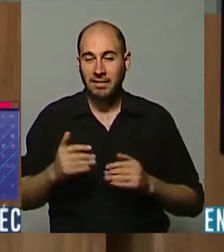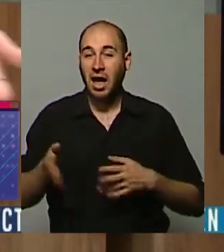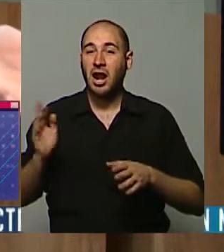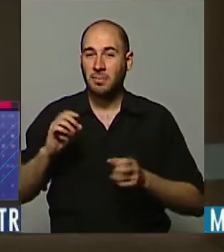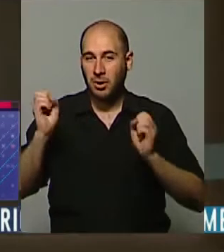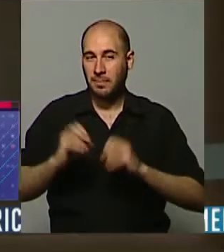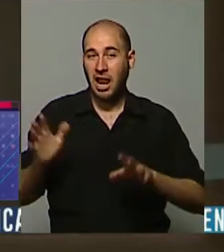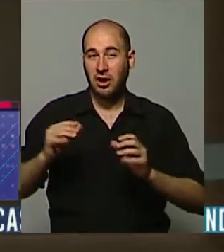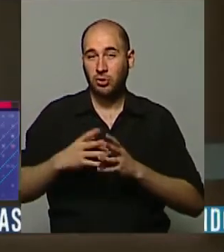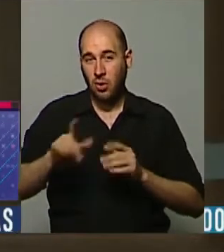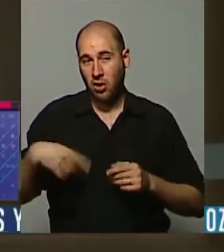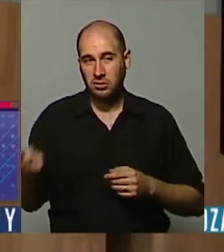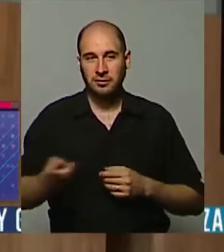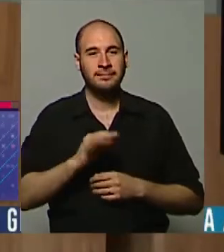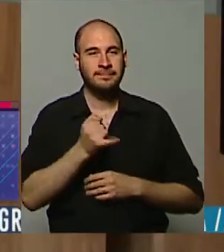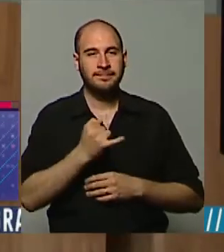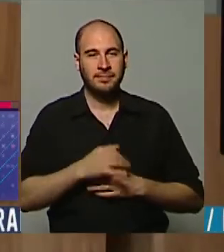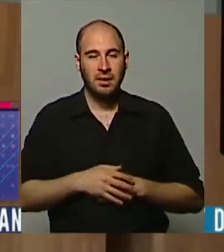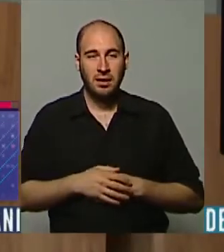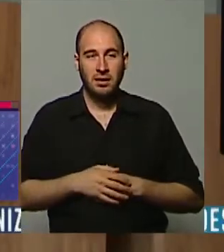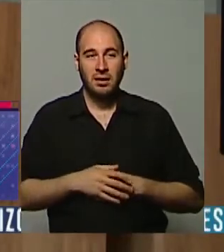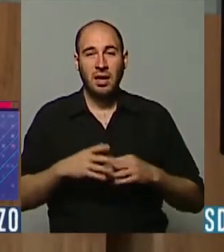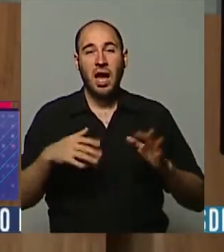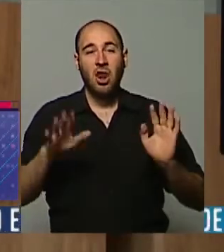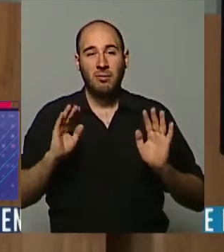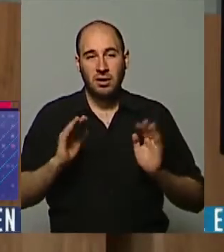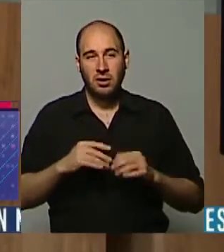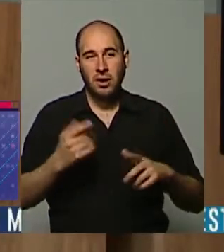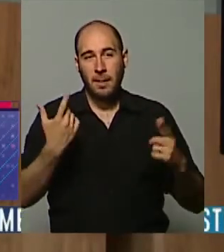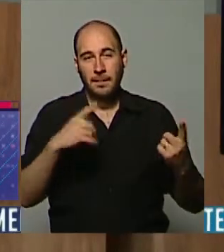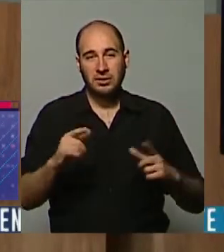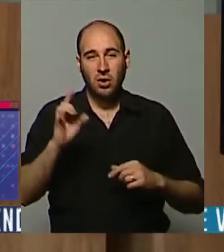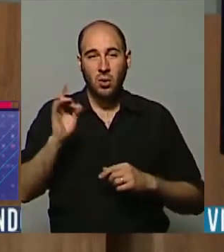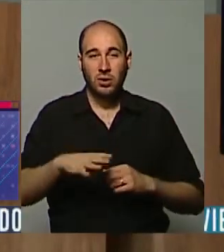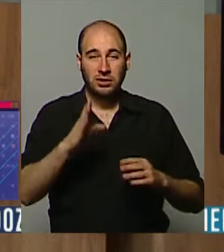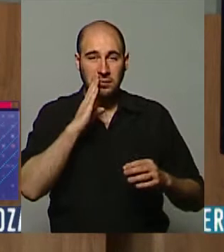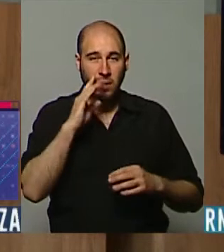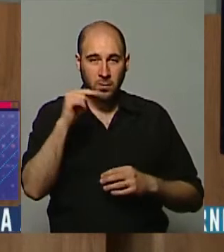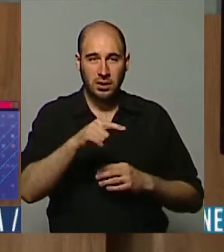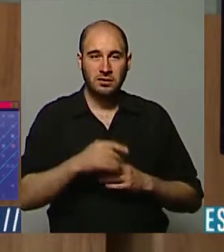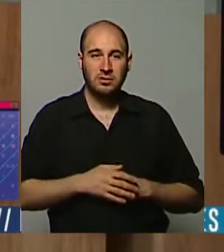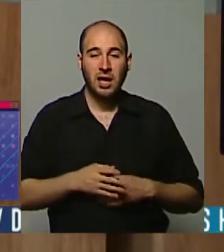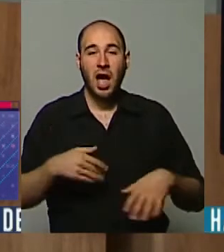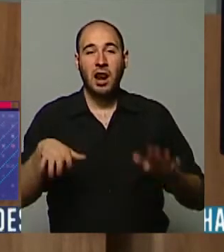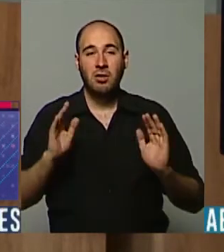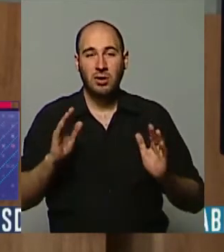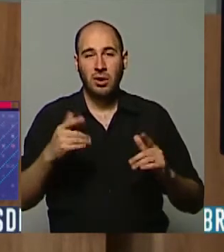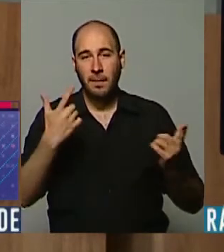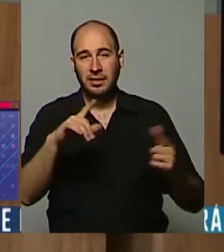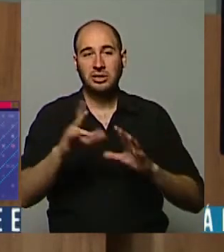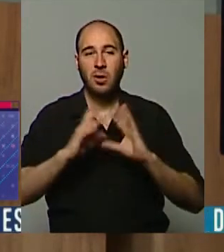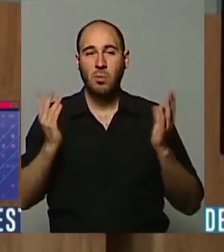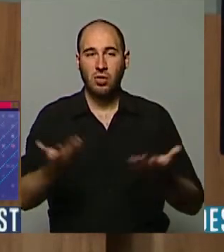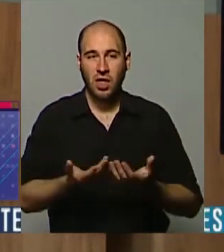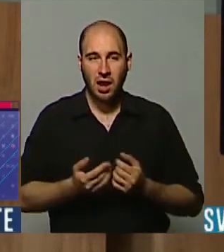algún milagro con otra banda, sin duda. Exactamente, y además que quizás la gira no sea solamente por Estados Unidos, quizás pueda ser una gira mundial